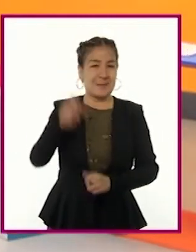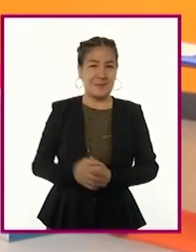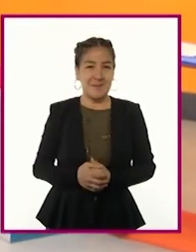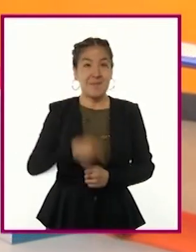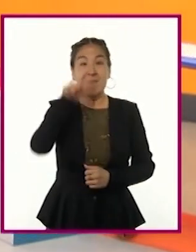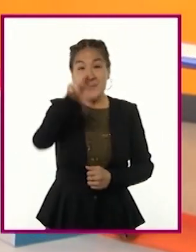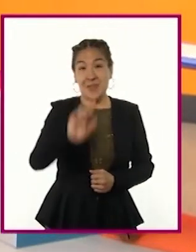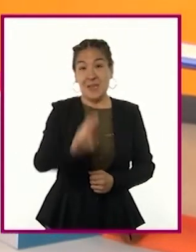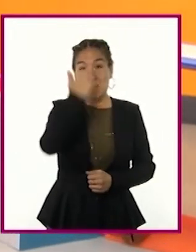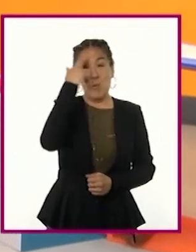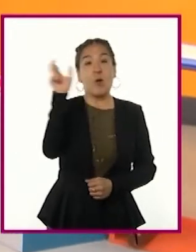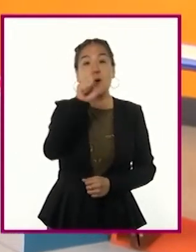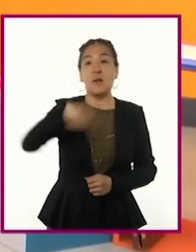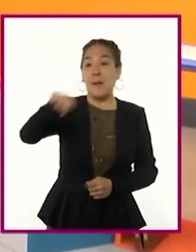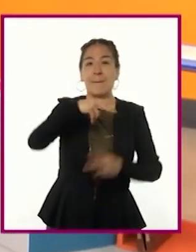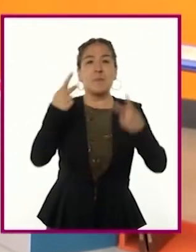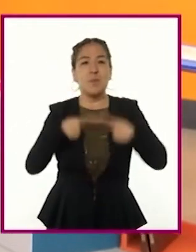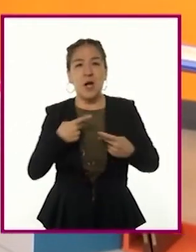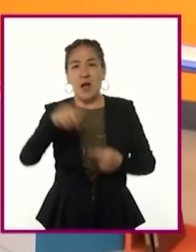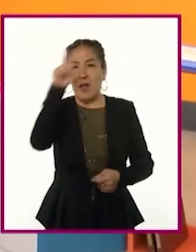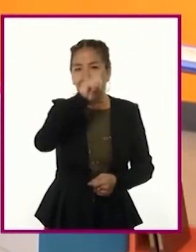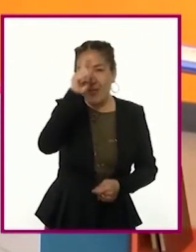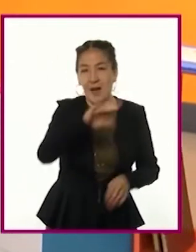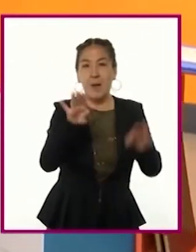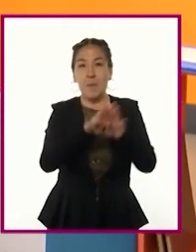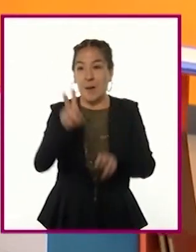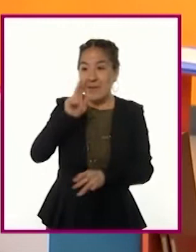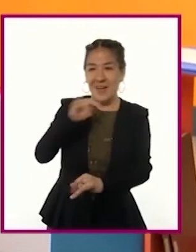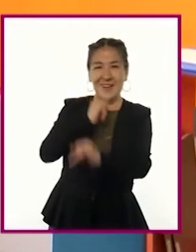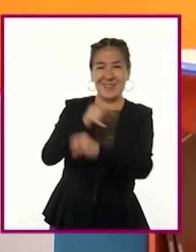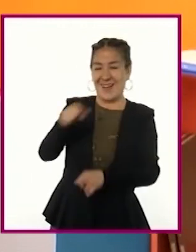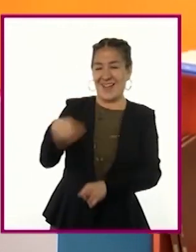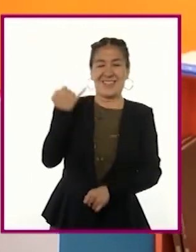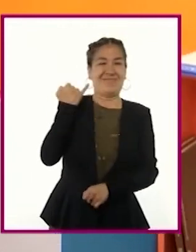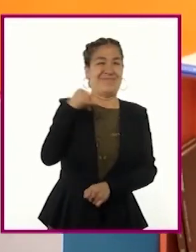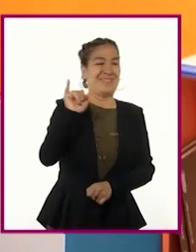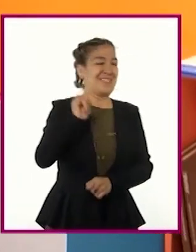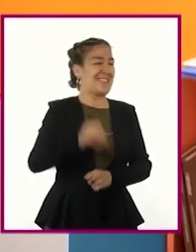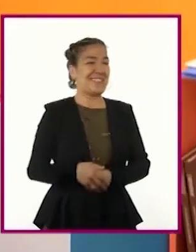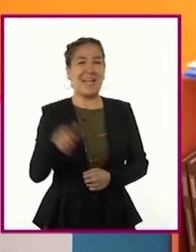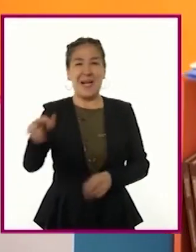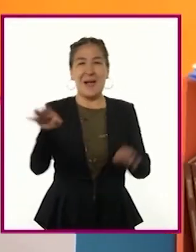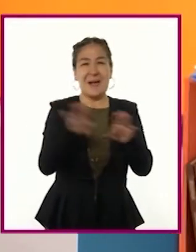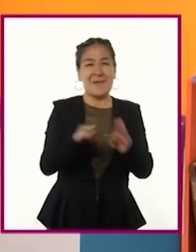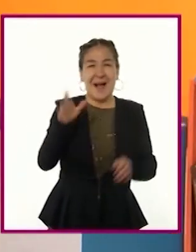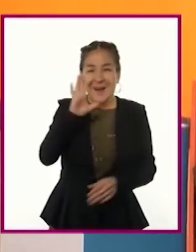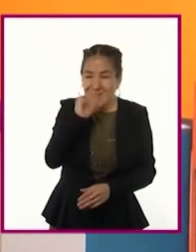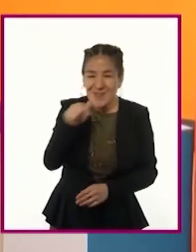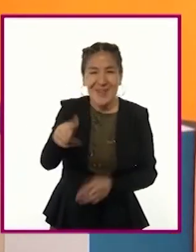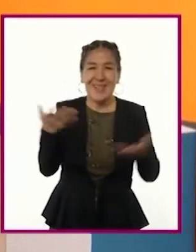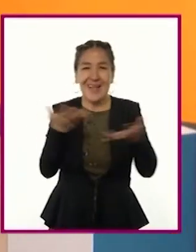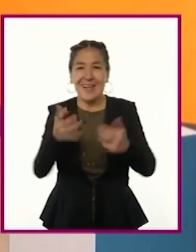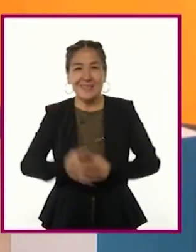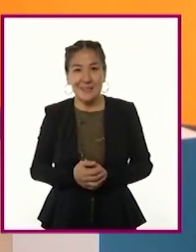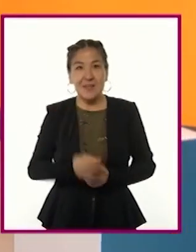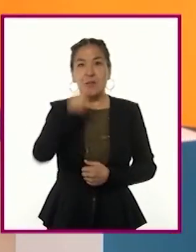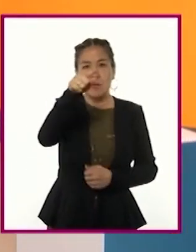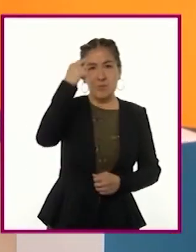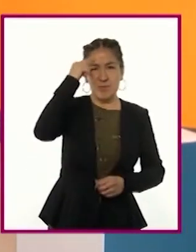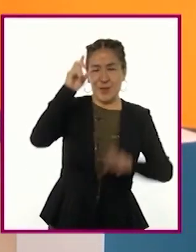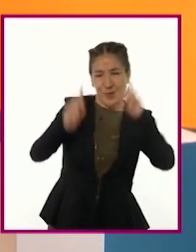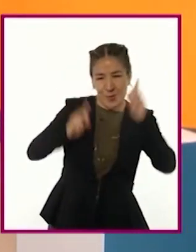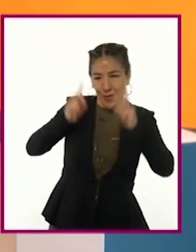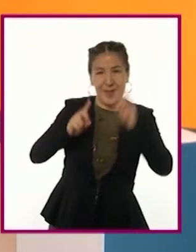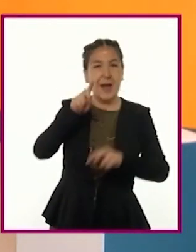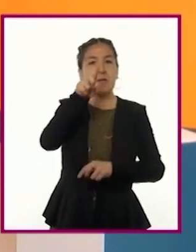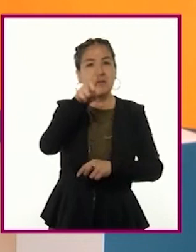si algo que les cuentan o que vean en internet les parece ridículo, absurdo o poco probable o les genera alguna duda,